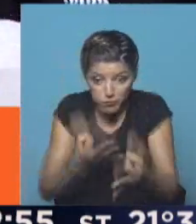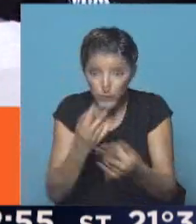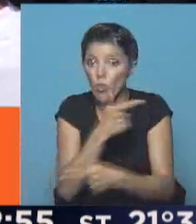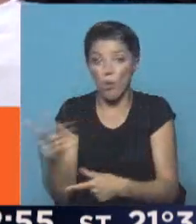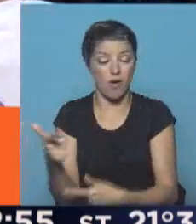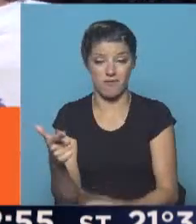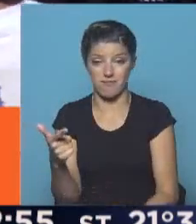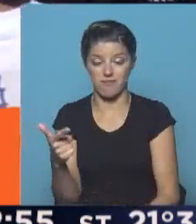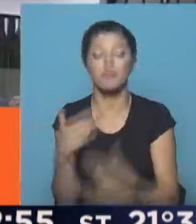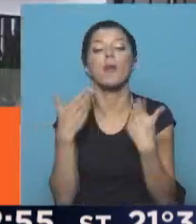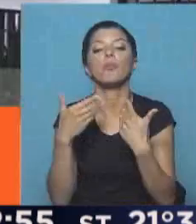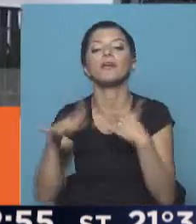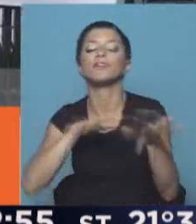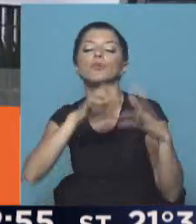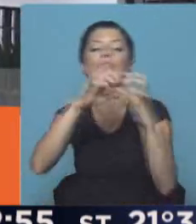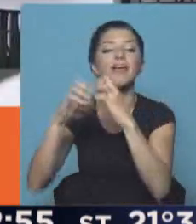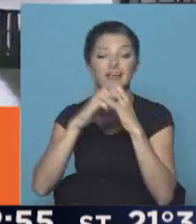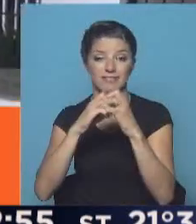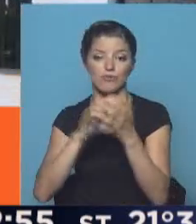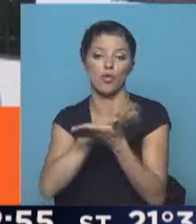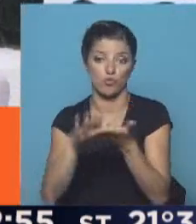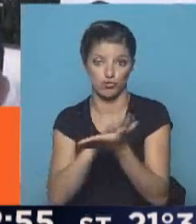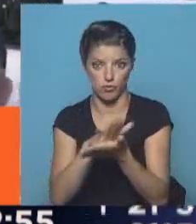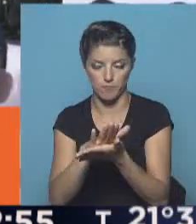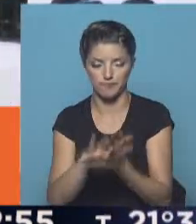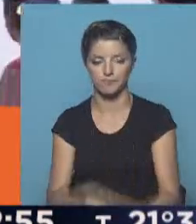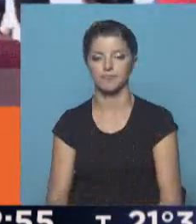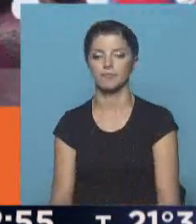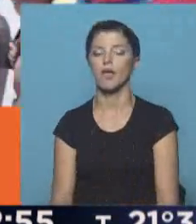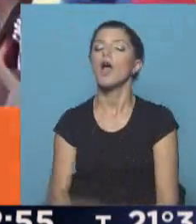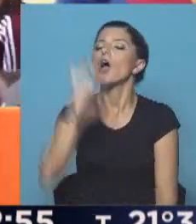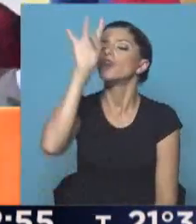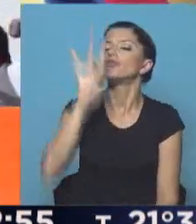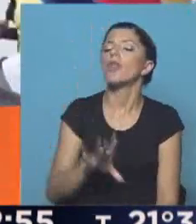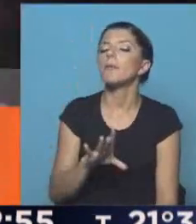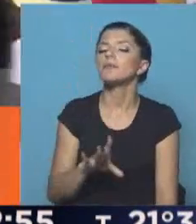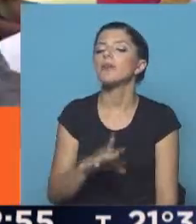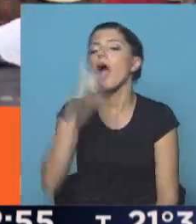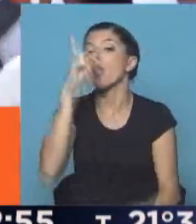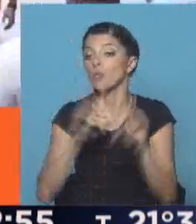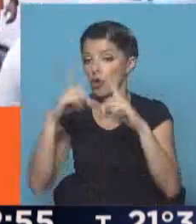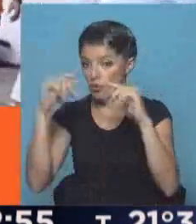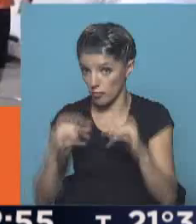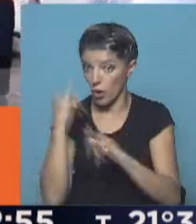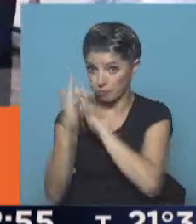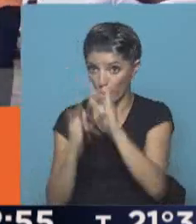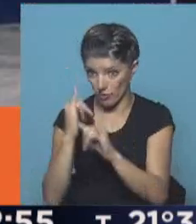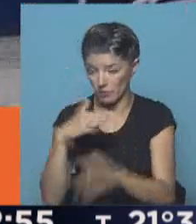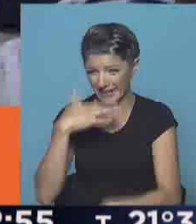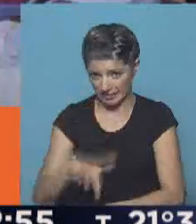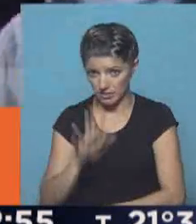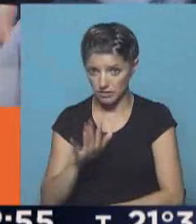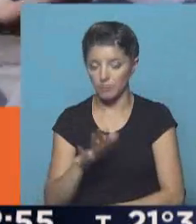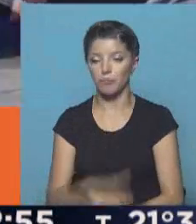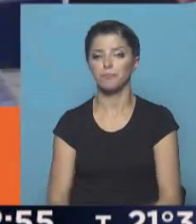para salir del atolladero donde se encuentra Venezuela. Solamente les voy a dar un par de cifras solo para ilustrar esto.